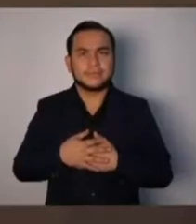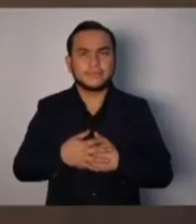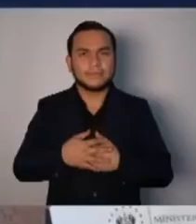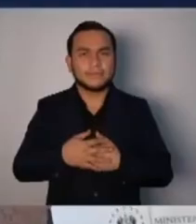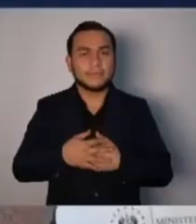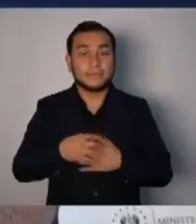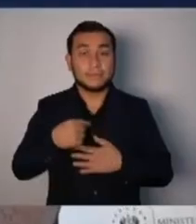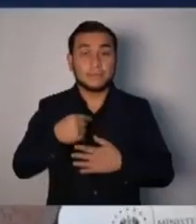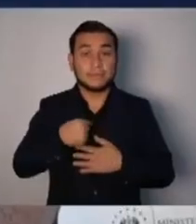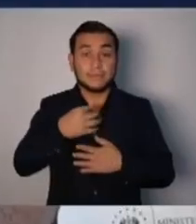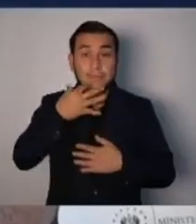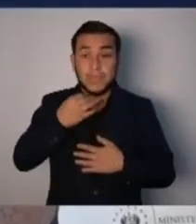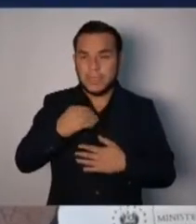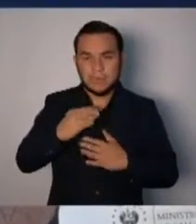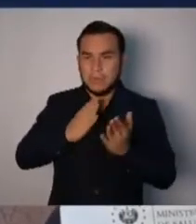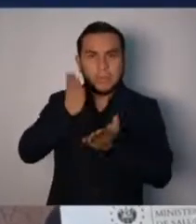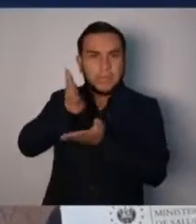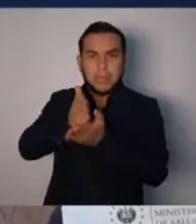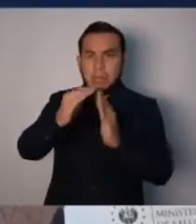yo no anduve en la montaña